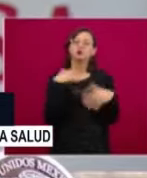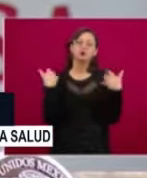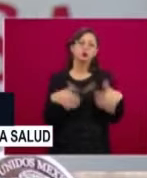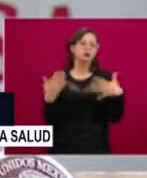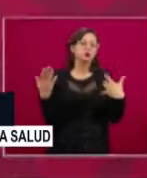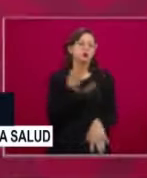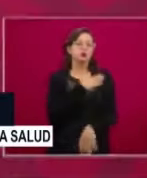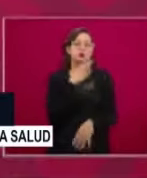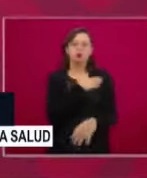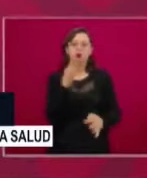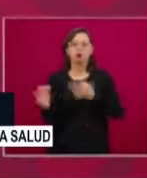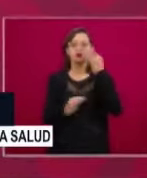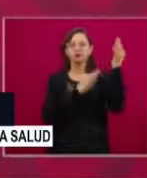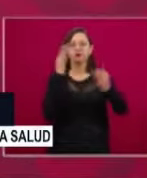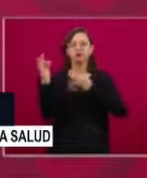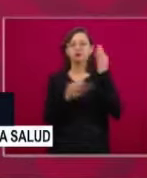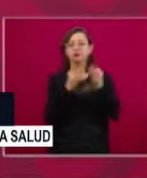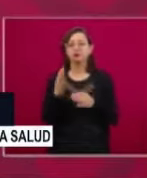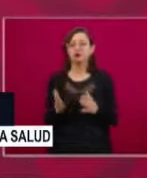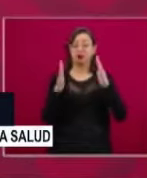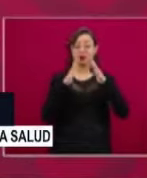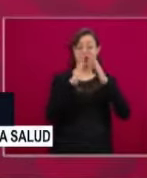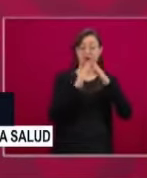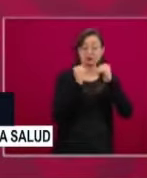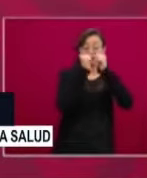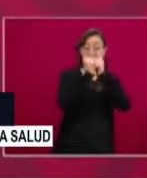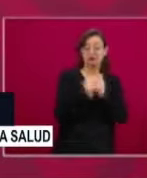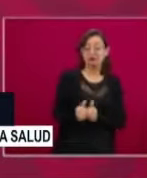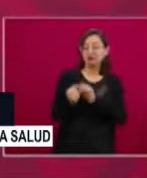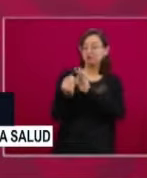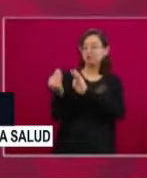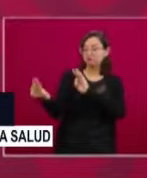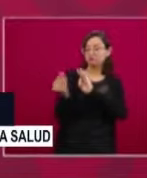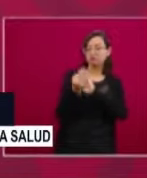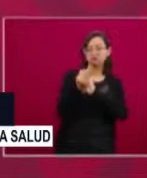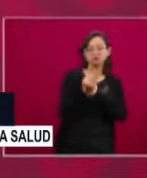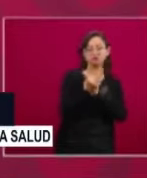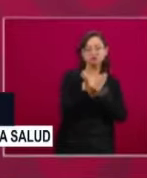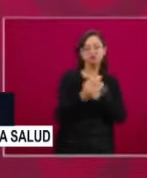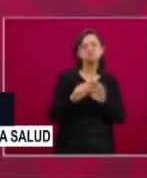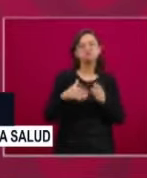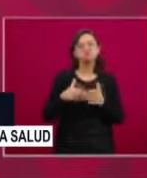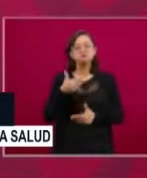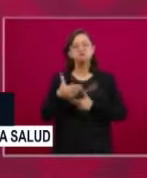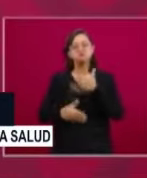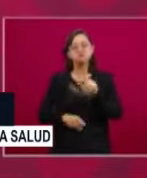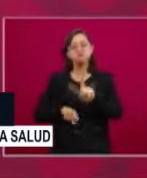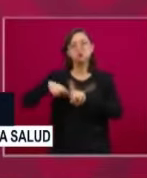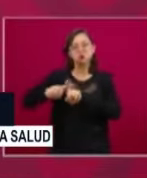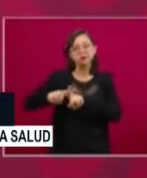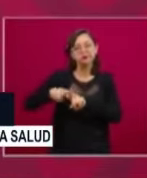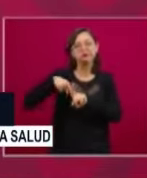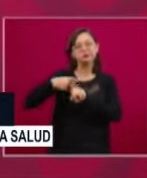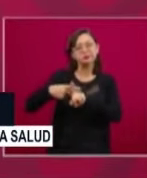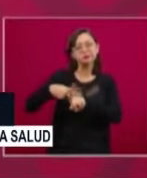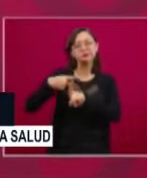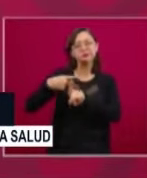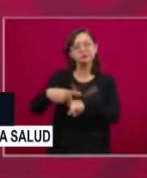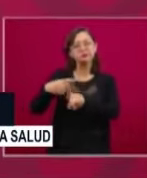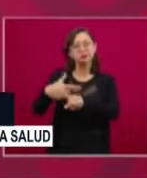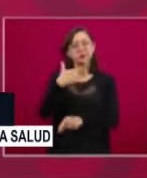para evitar que haya nuevos contagios esto no se puede cortar del todo en las epidemias no se cortan de un día para otro